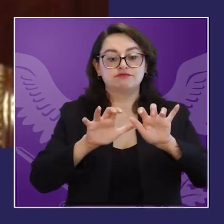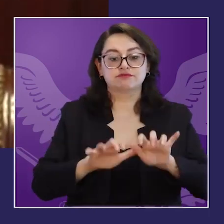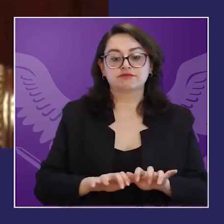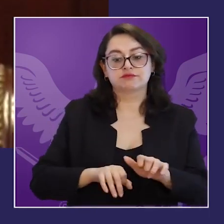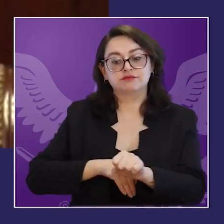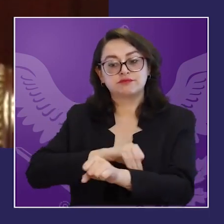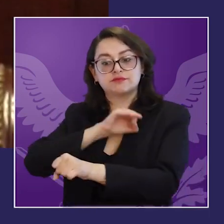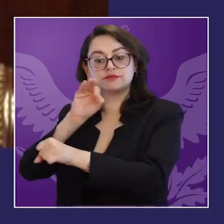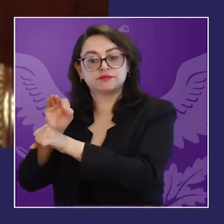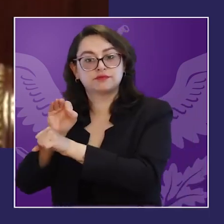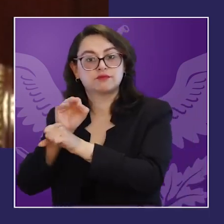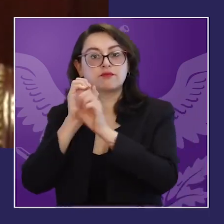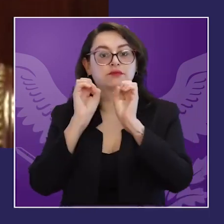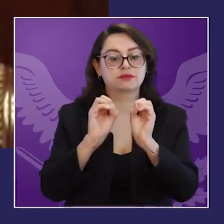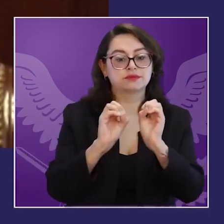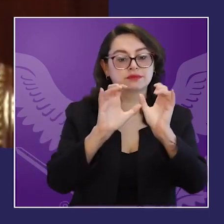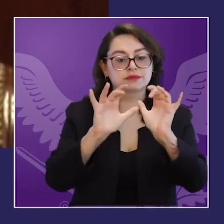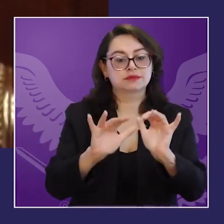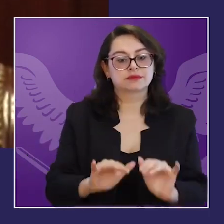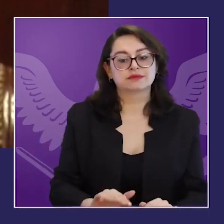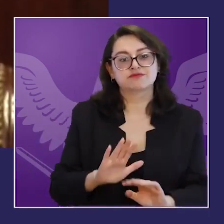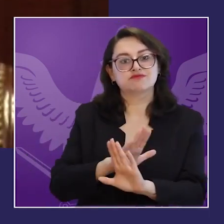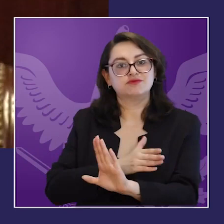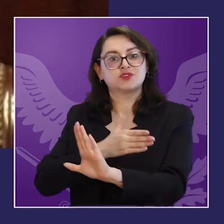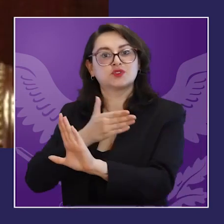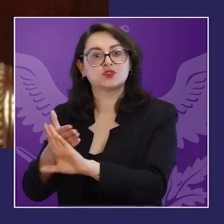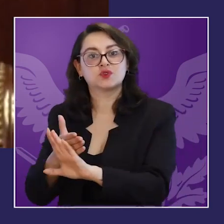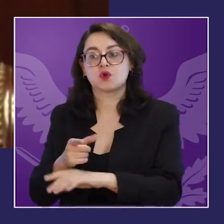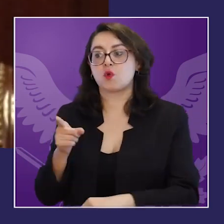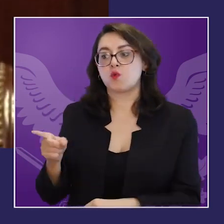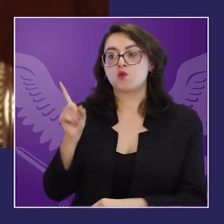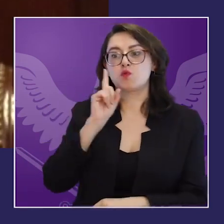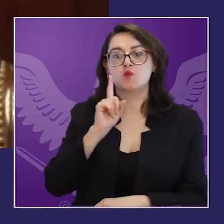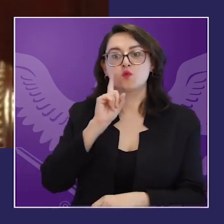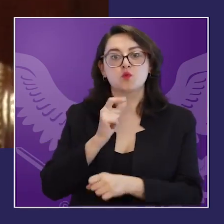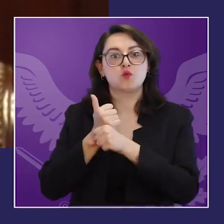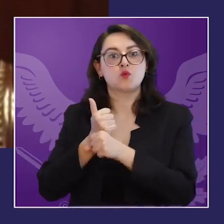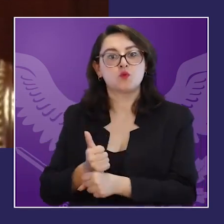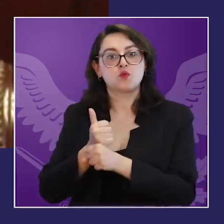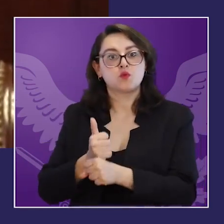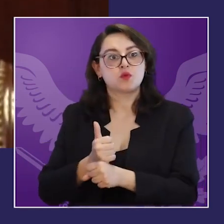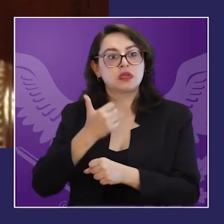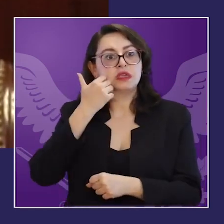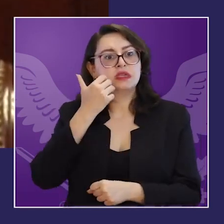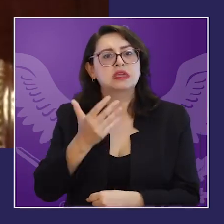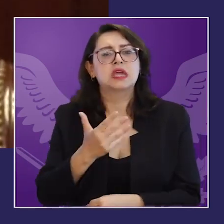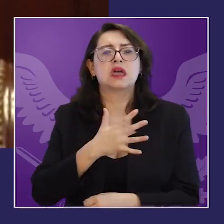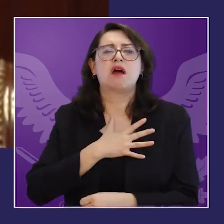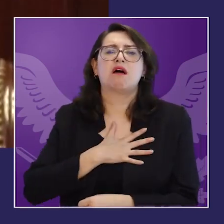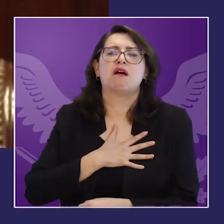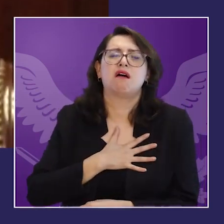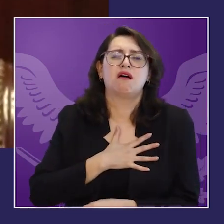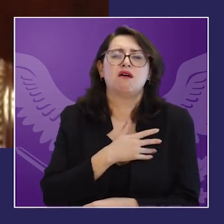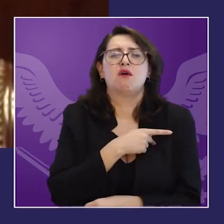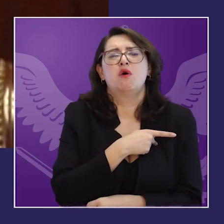que también quiere ser demostrada como la víctima, la pobrecita víctima, y que es el relato que se